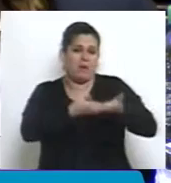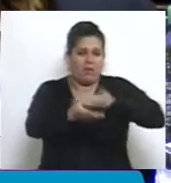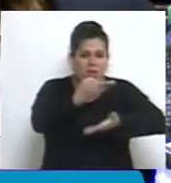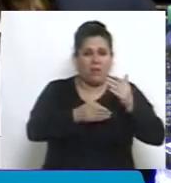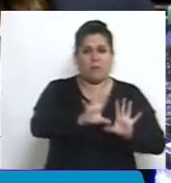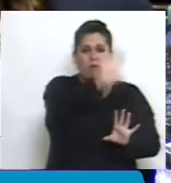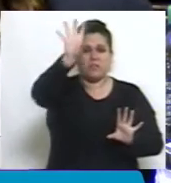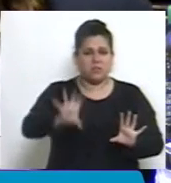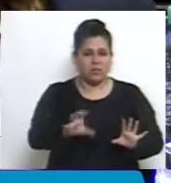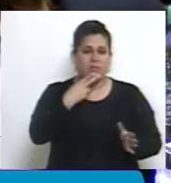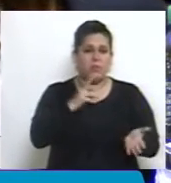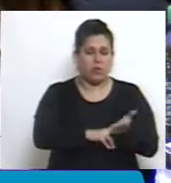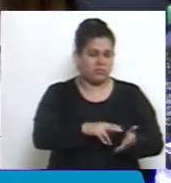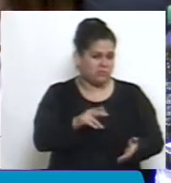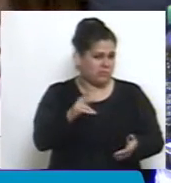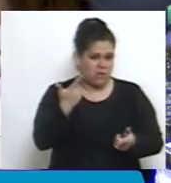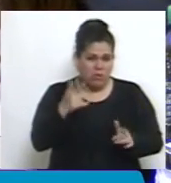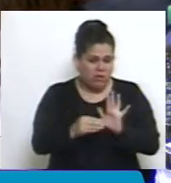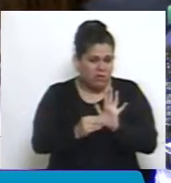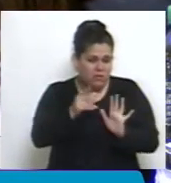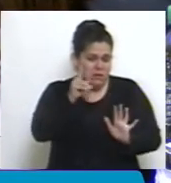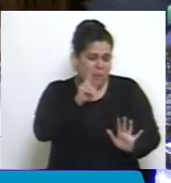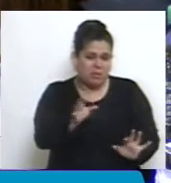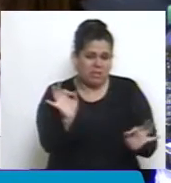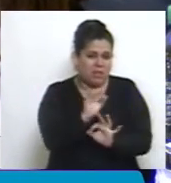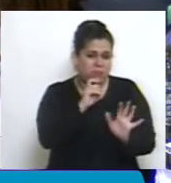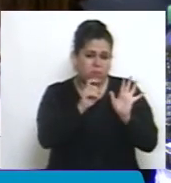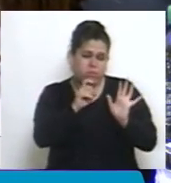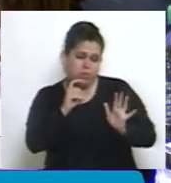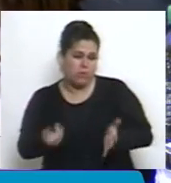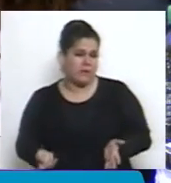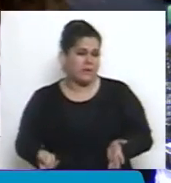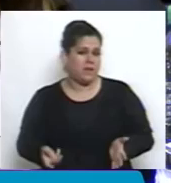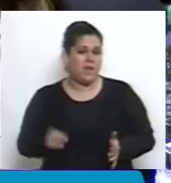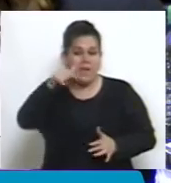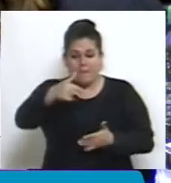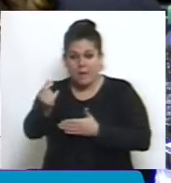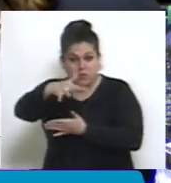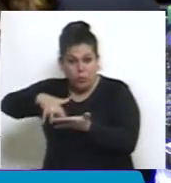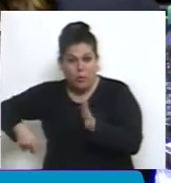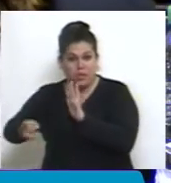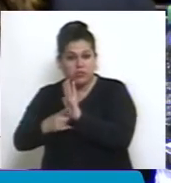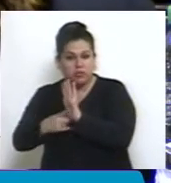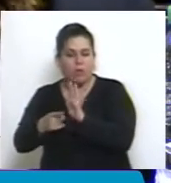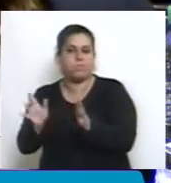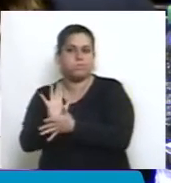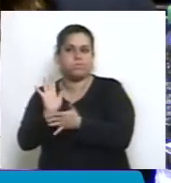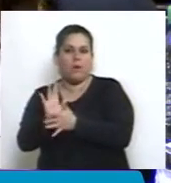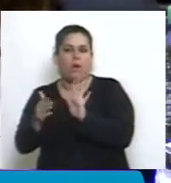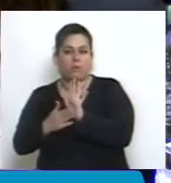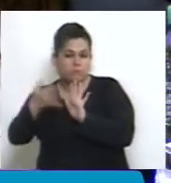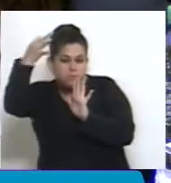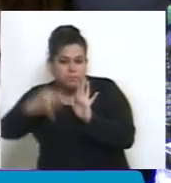Coparticipación Federal de Impuestos. Este es un presupuesto que refleja un país